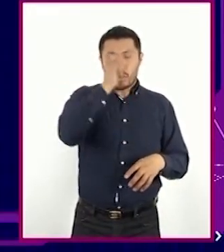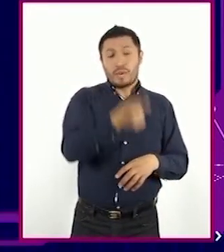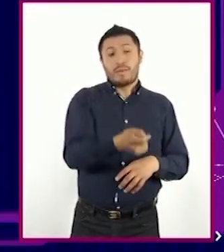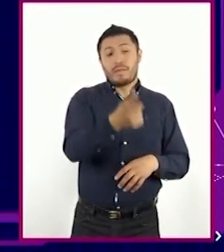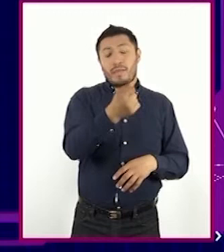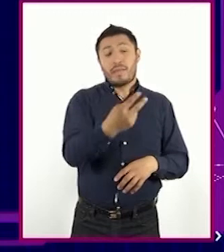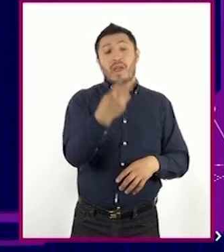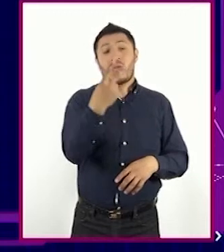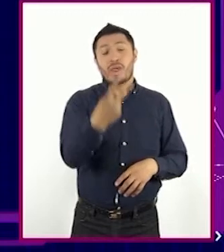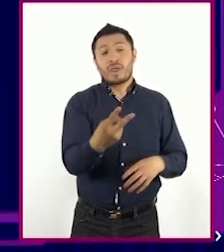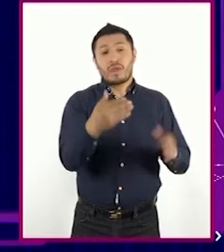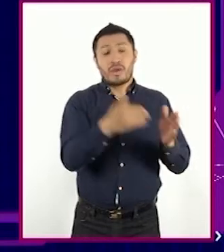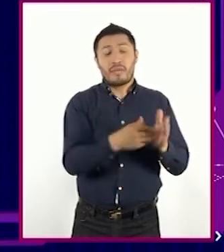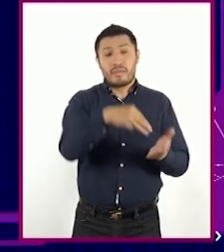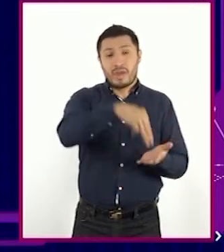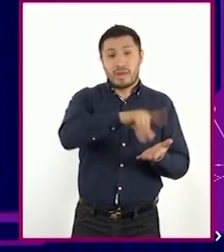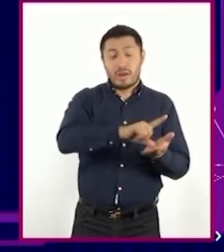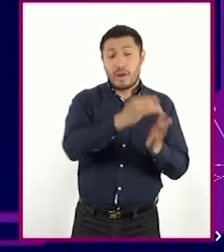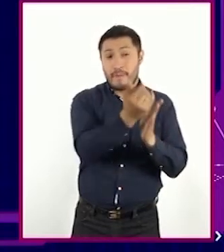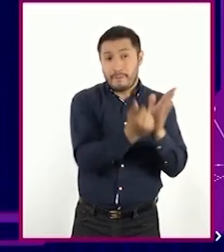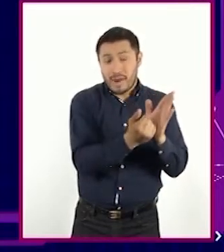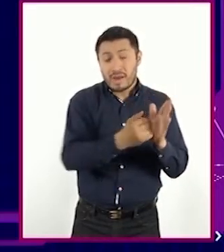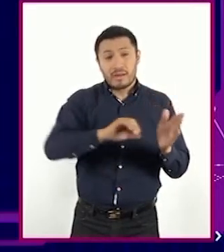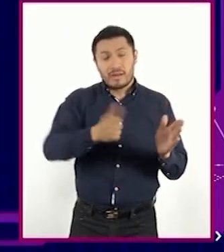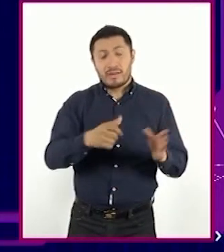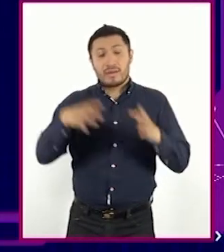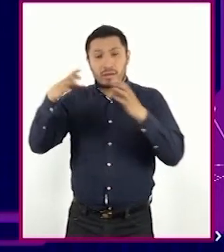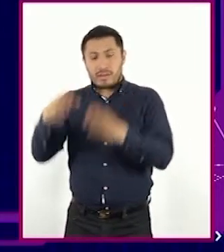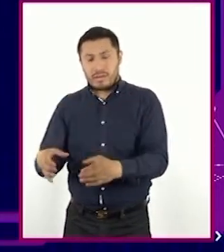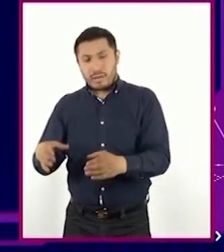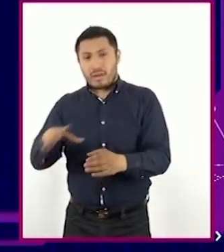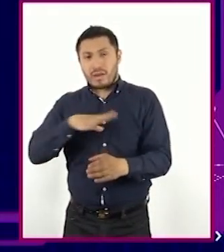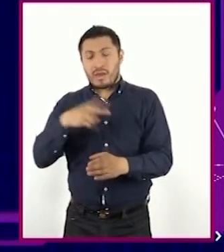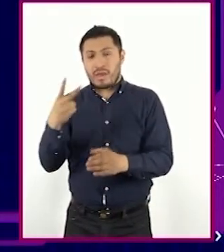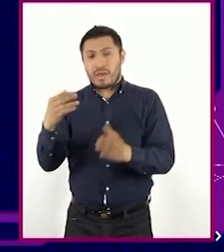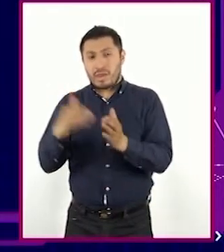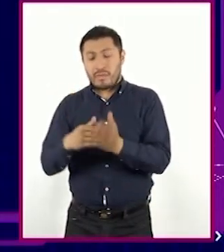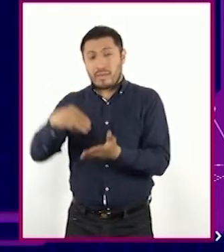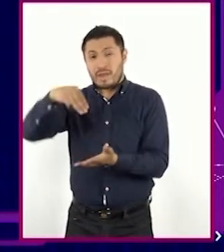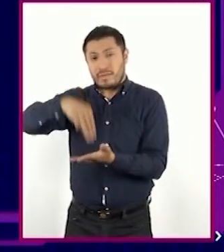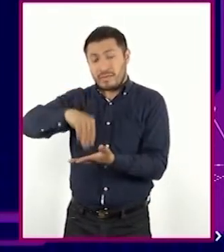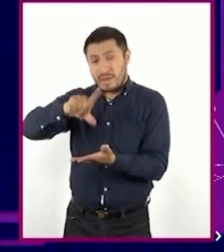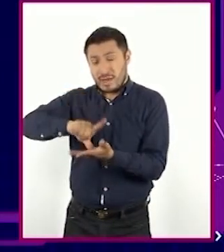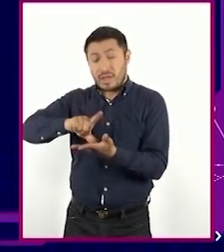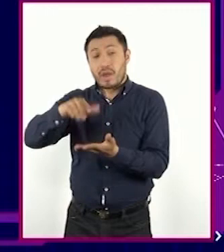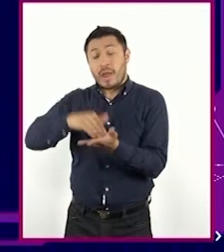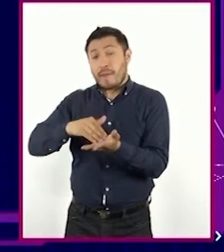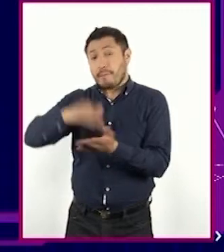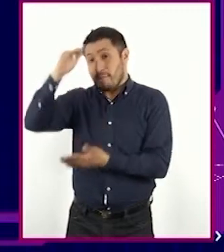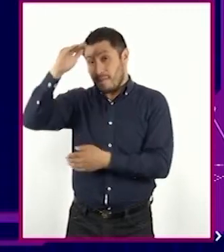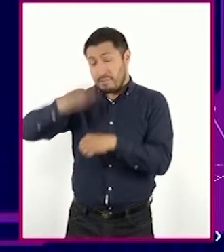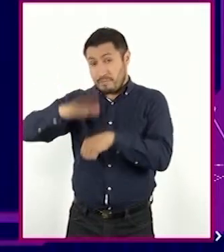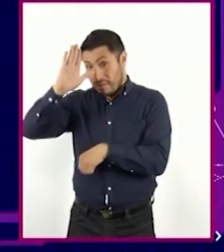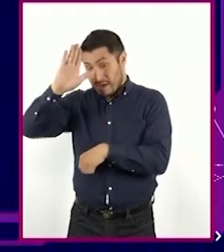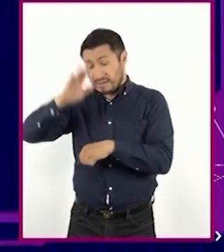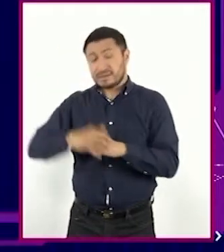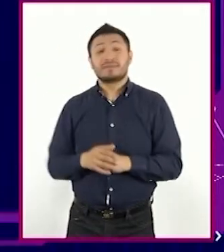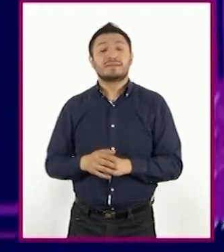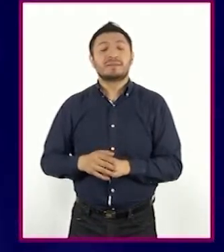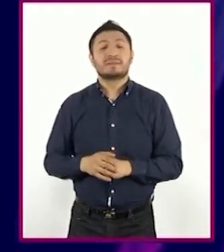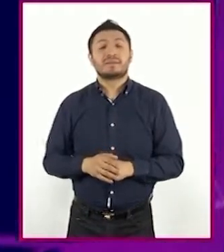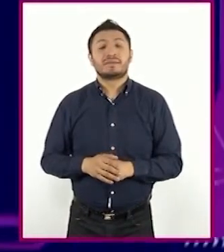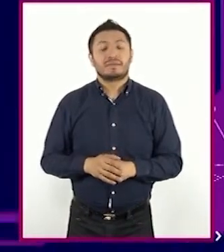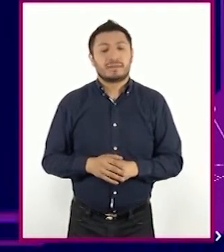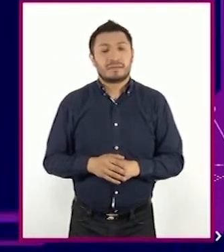de 2,000 mililitros y otro en el que consumieron 2,000 mililitros o más. Queda.